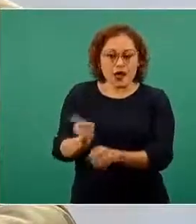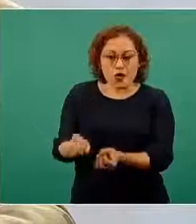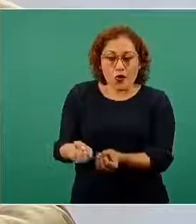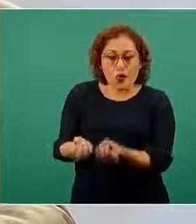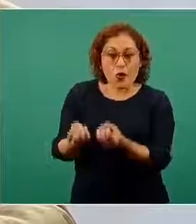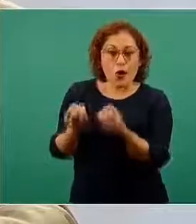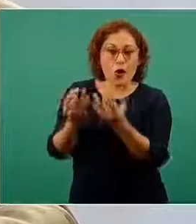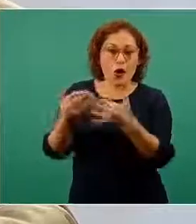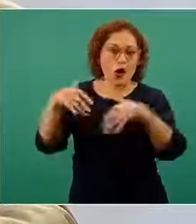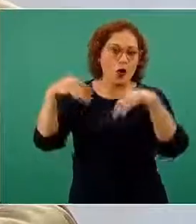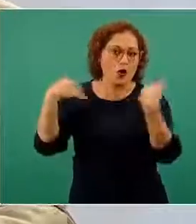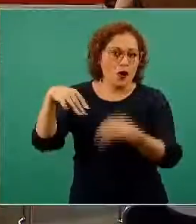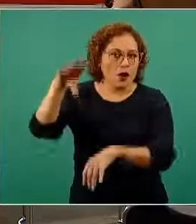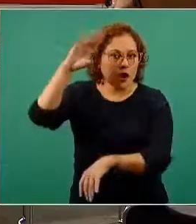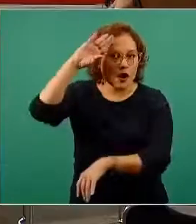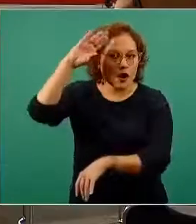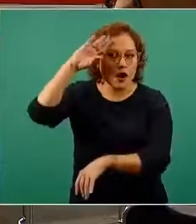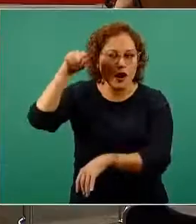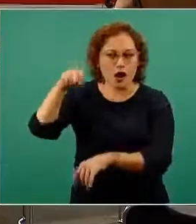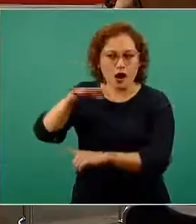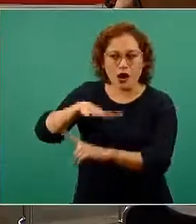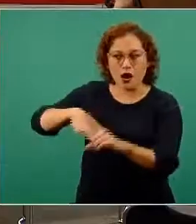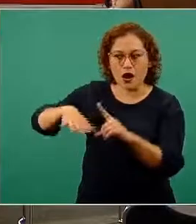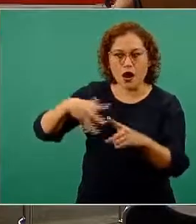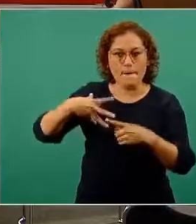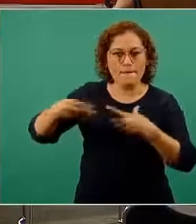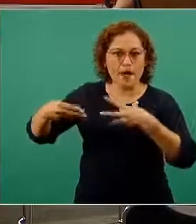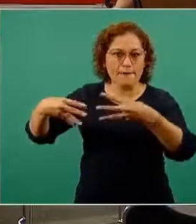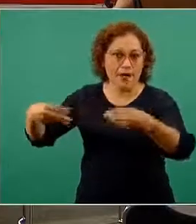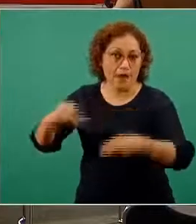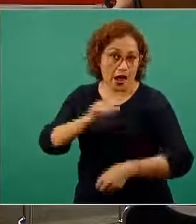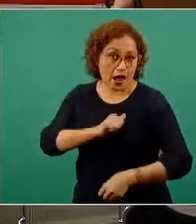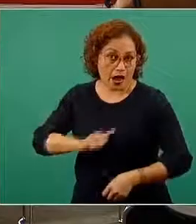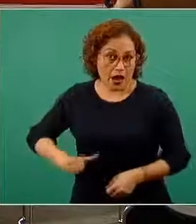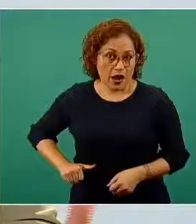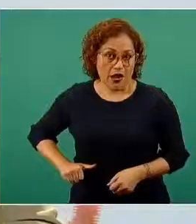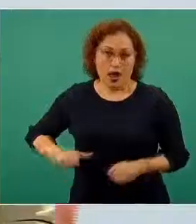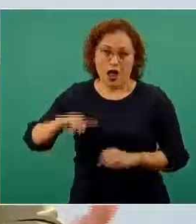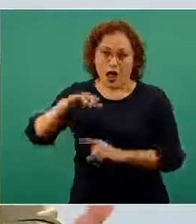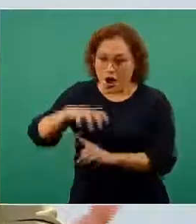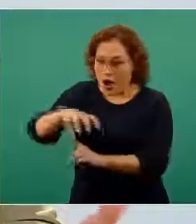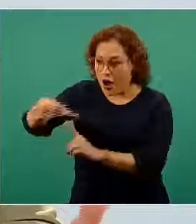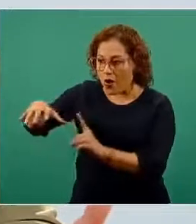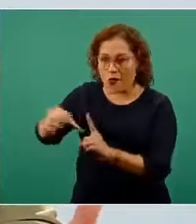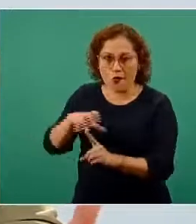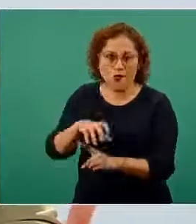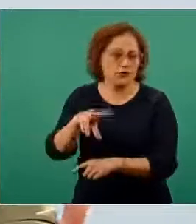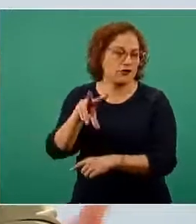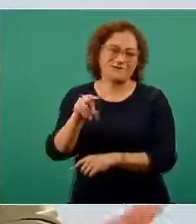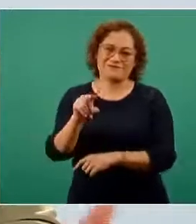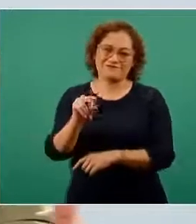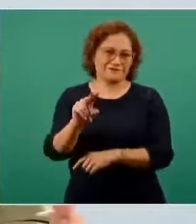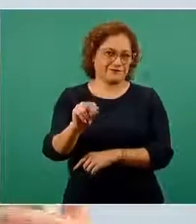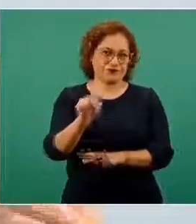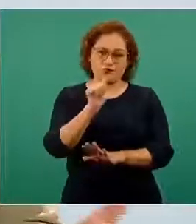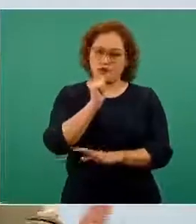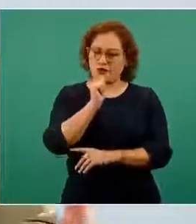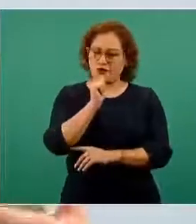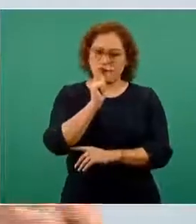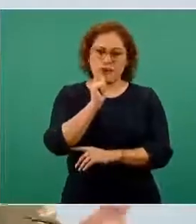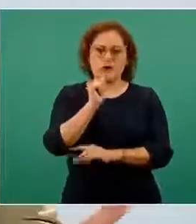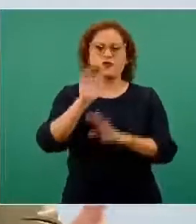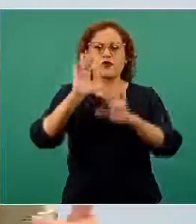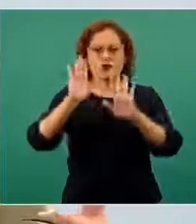sea específicamente en colonias específicas. Hay mucha movilidad en la Ciudad de México también, entre delegaciones,